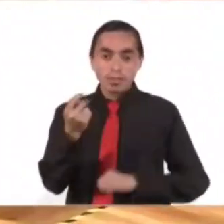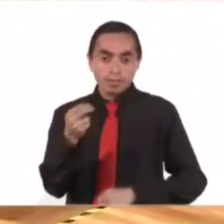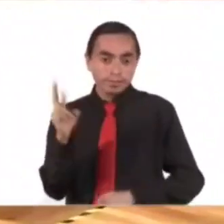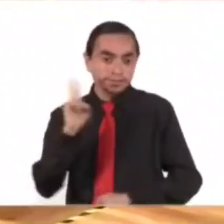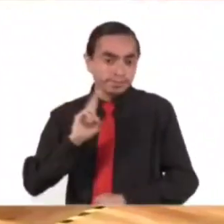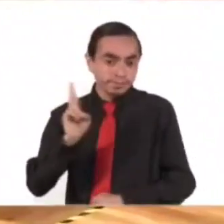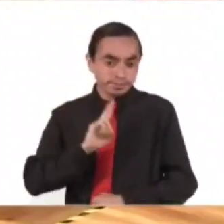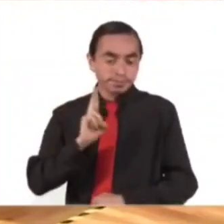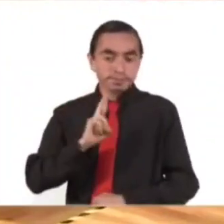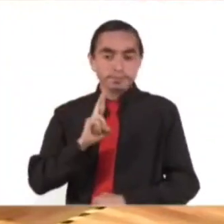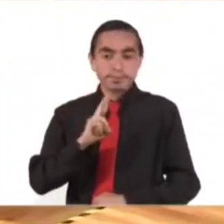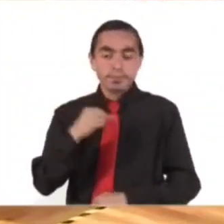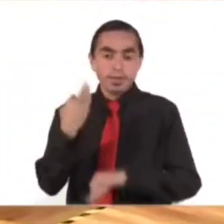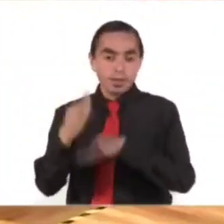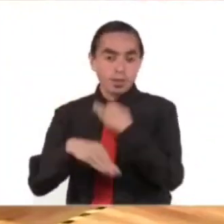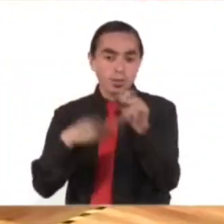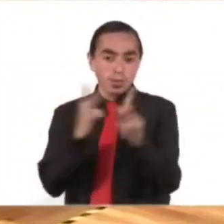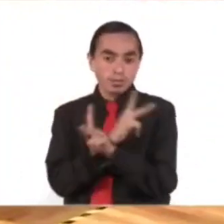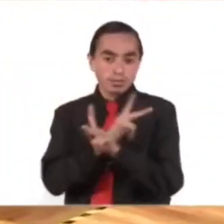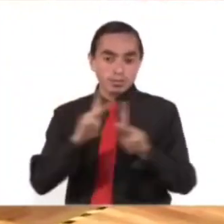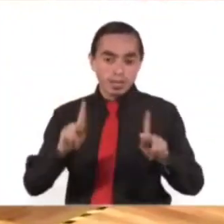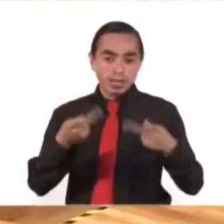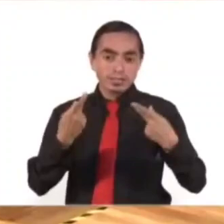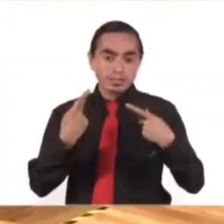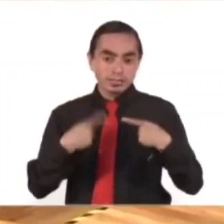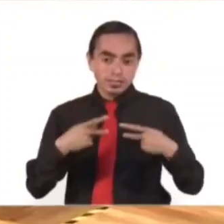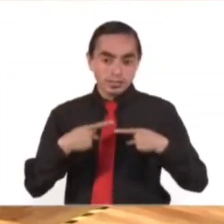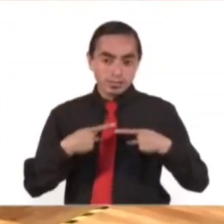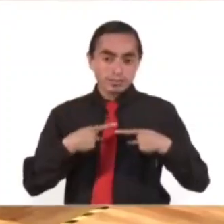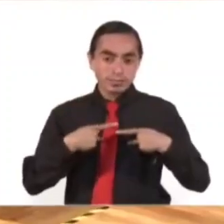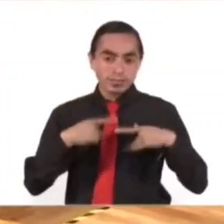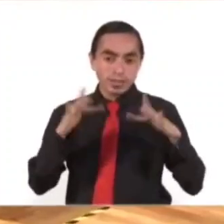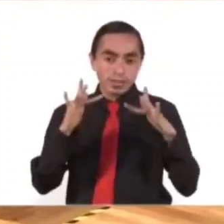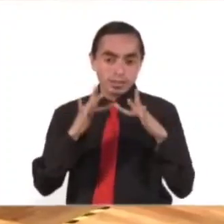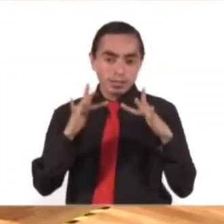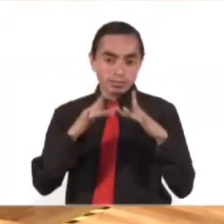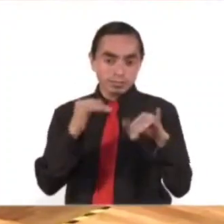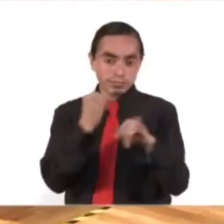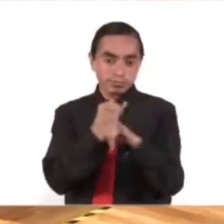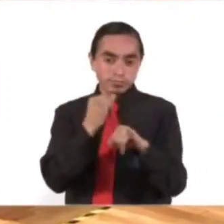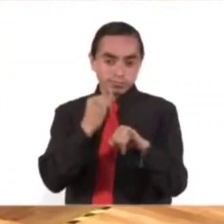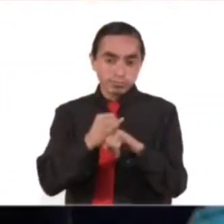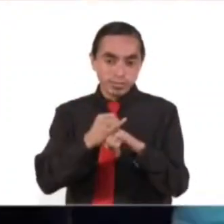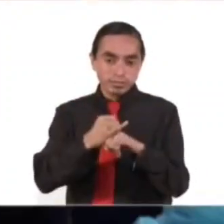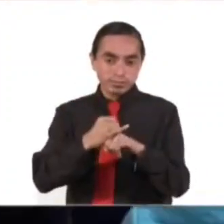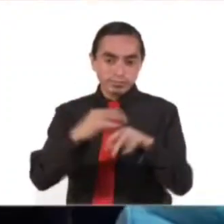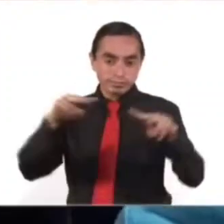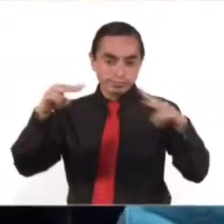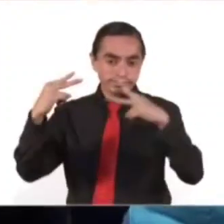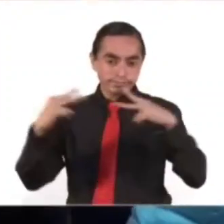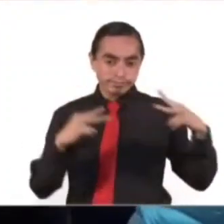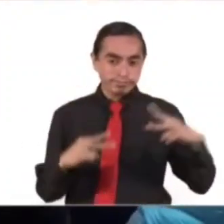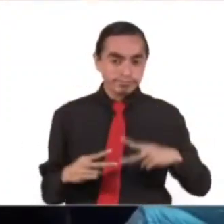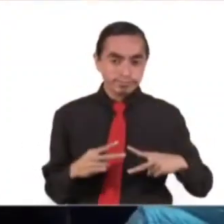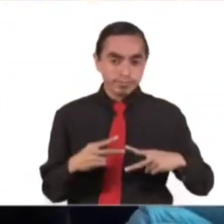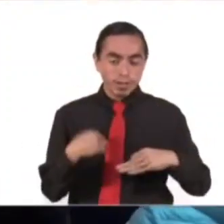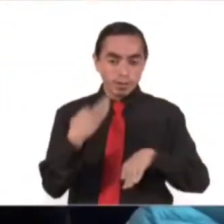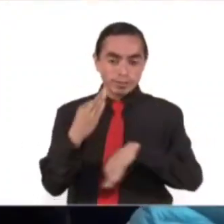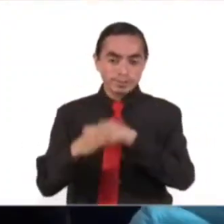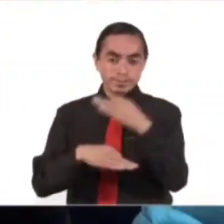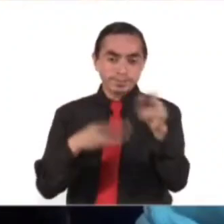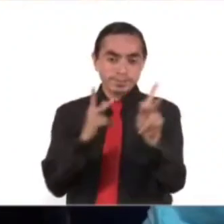todas las personas que nos siguen por internet en esta transmisión a través de plataformas digitales. Damas y